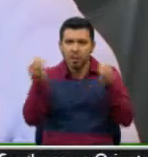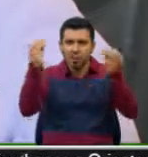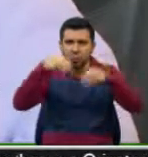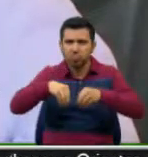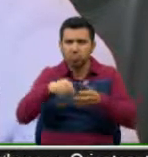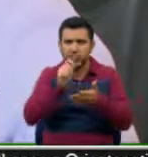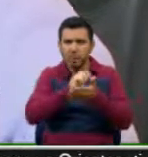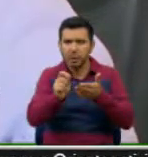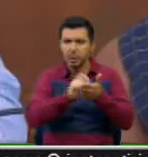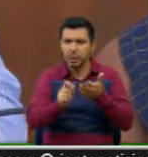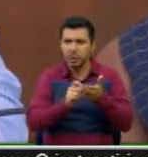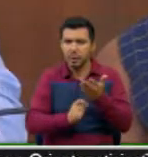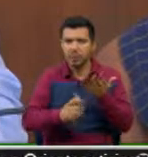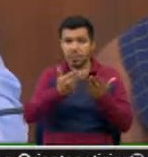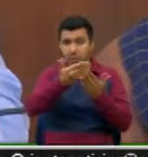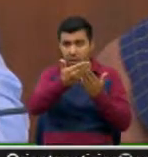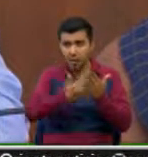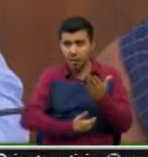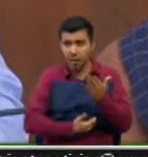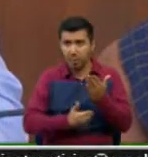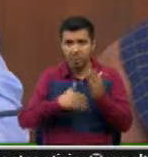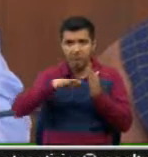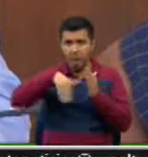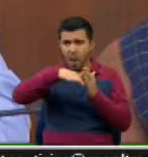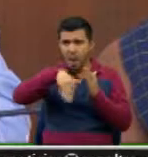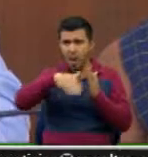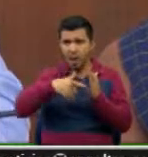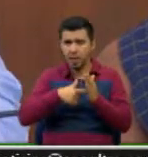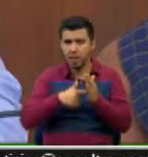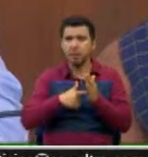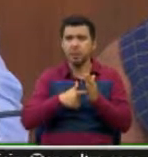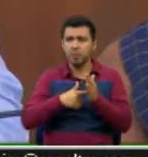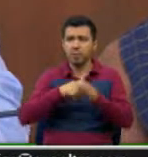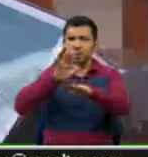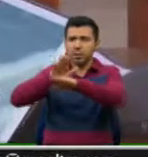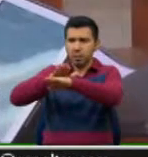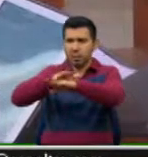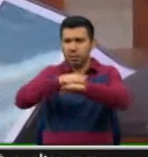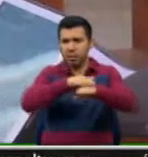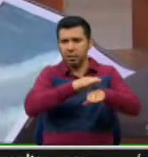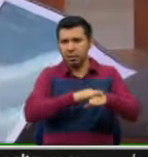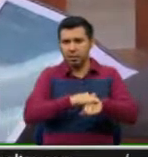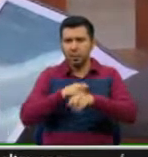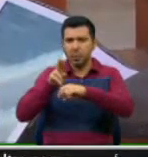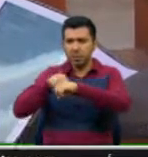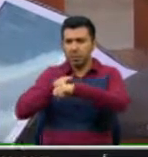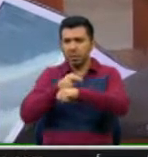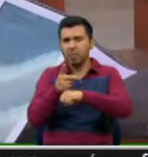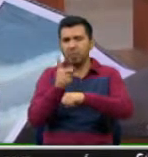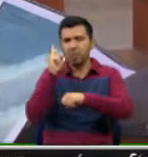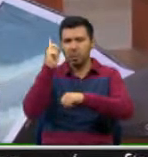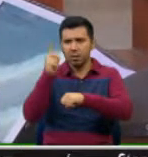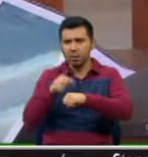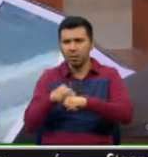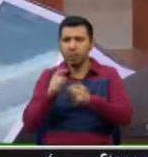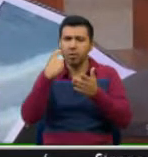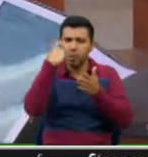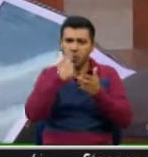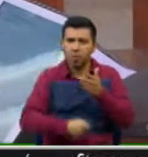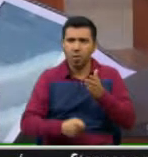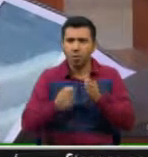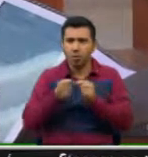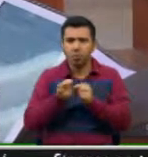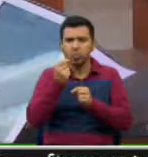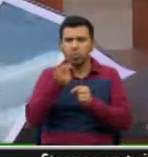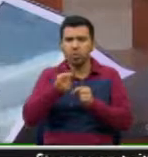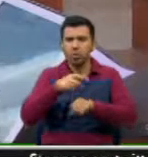muy concretamente en el documento y hacer la sugerencia a los diputados para que por favor puedan corregirlo en las próximas horas, ya que